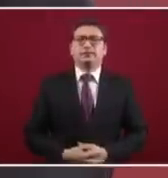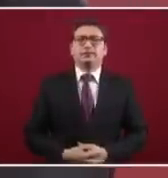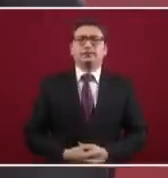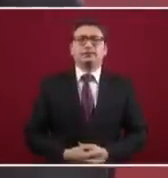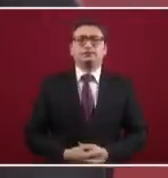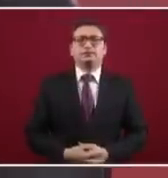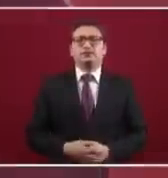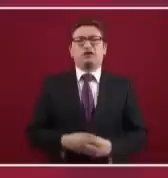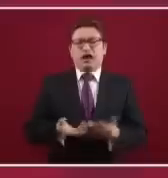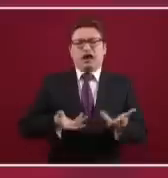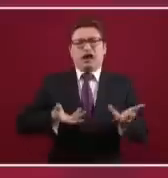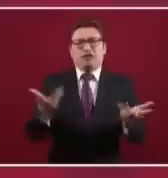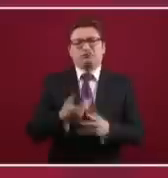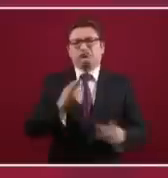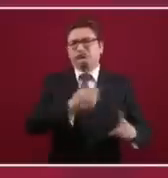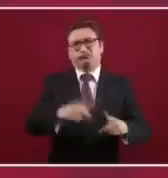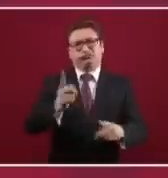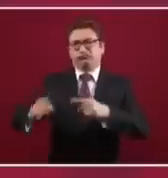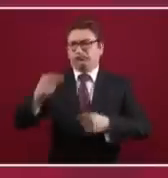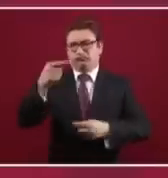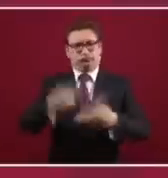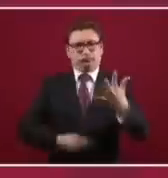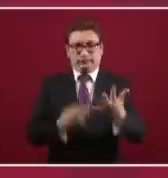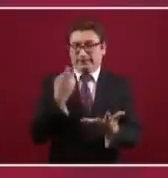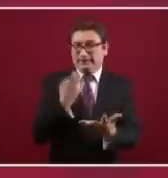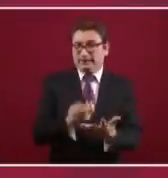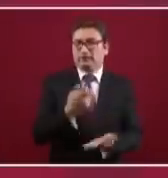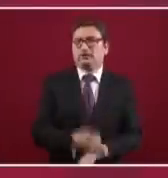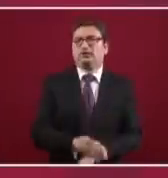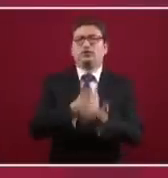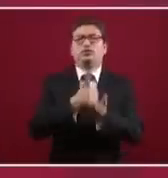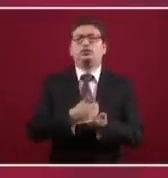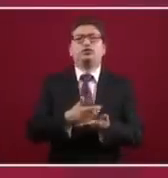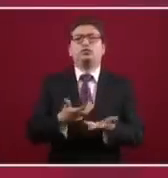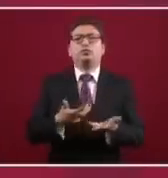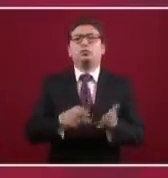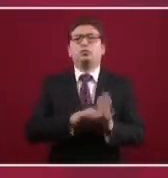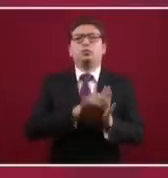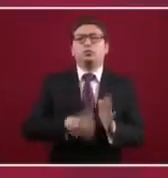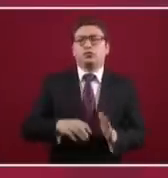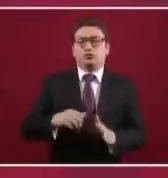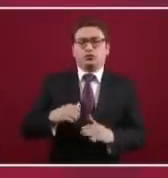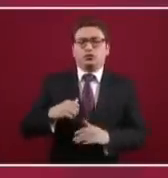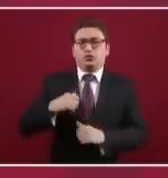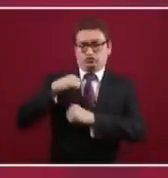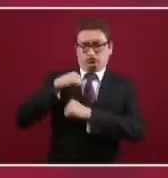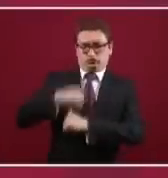una serie de acciones. Ayuda mucho el que la autoridad